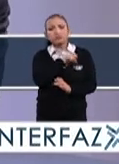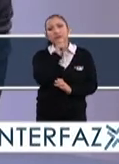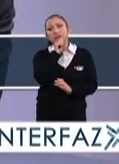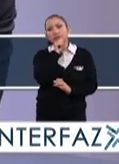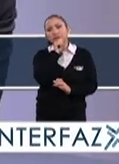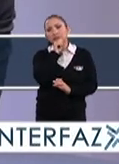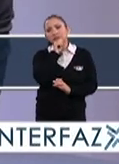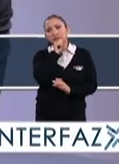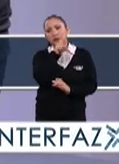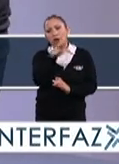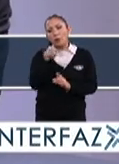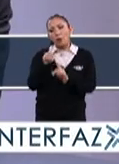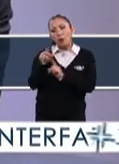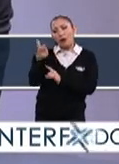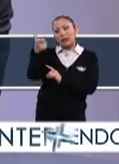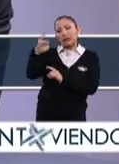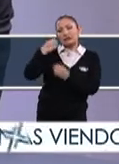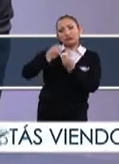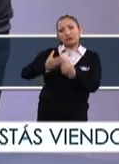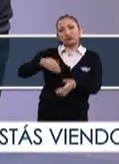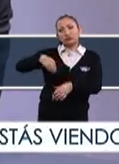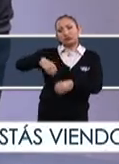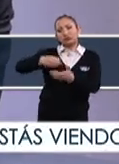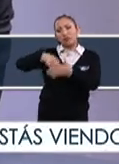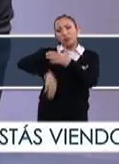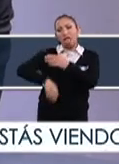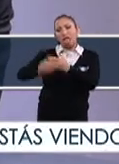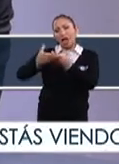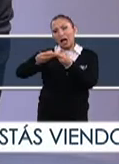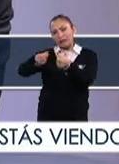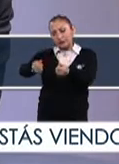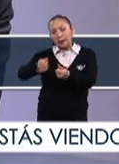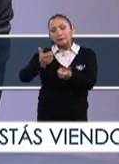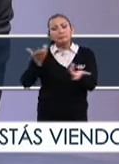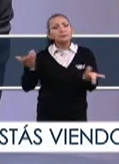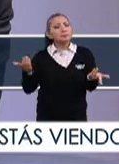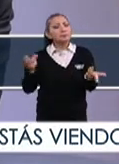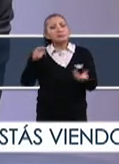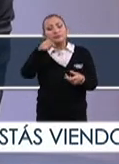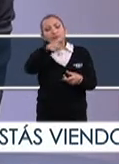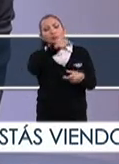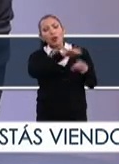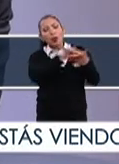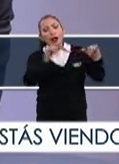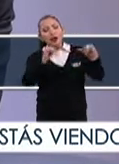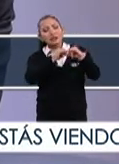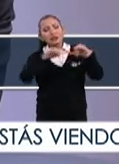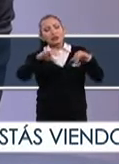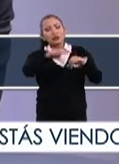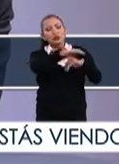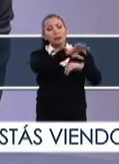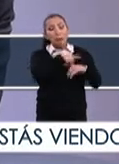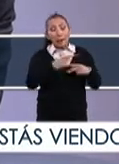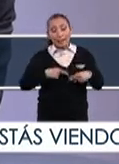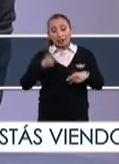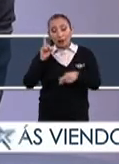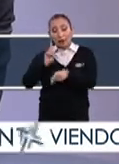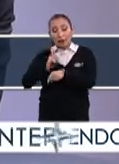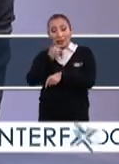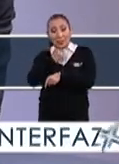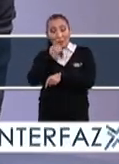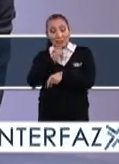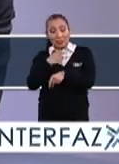por supuesto, el impacto económico. ¿Qué instancias son las adecuadas para que pacientes con diabetes